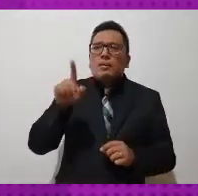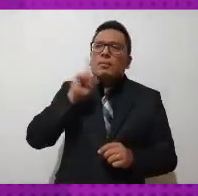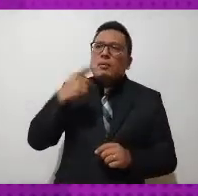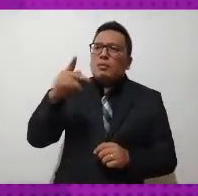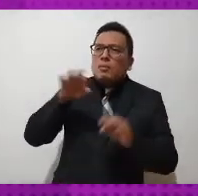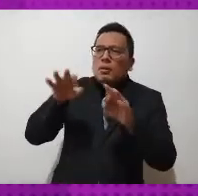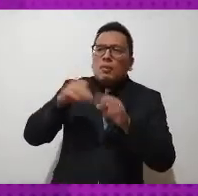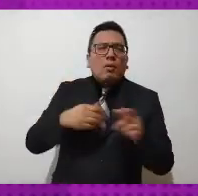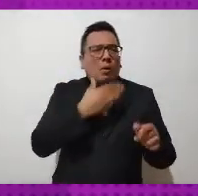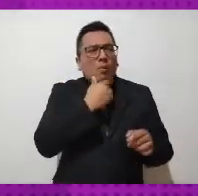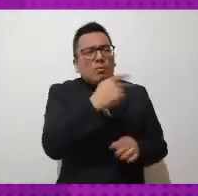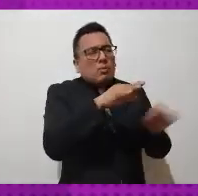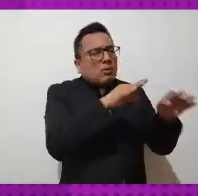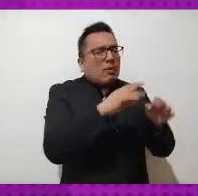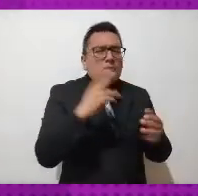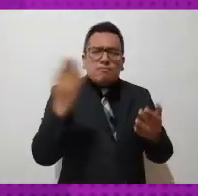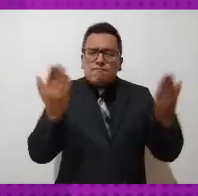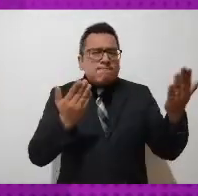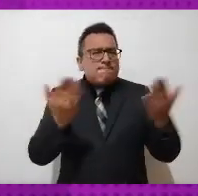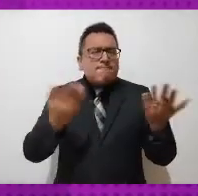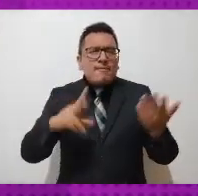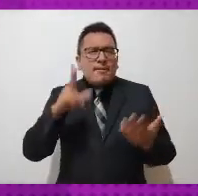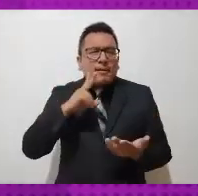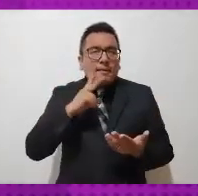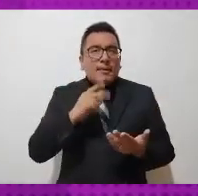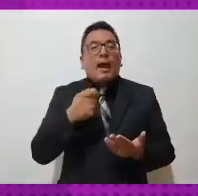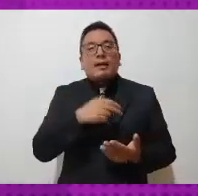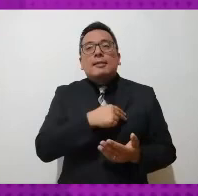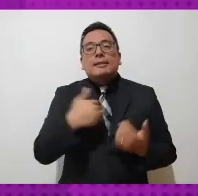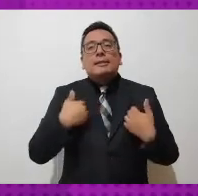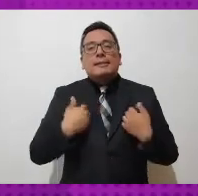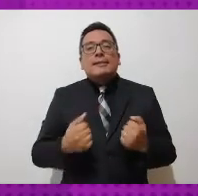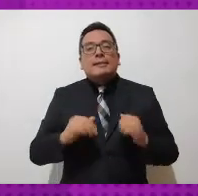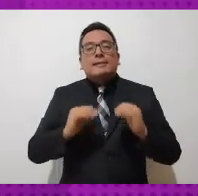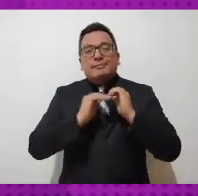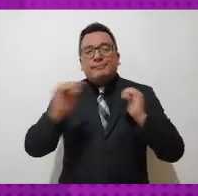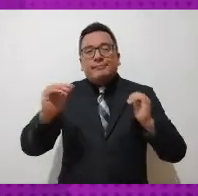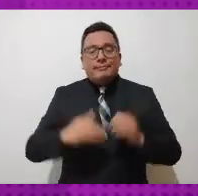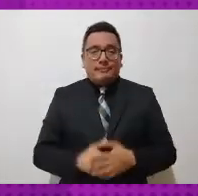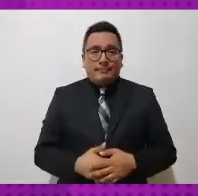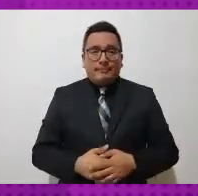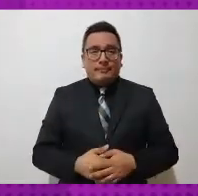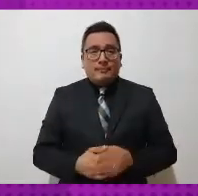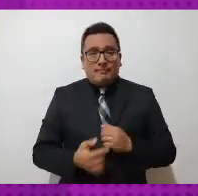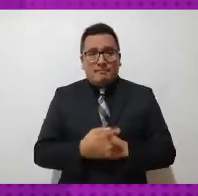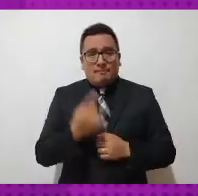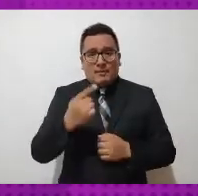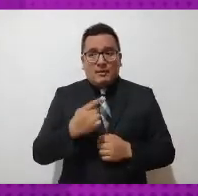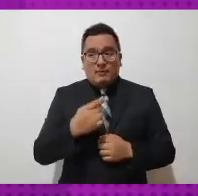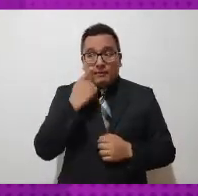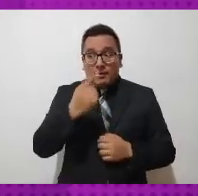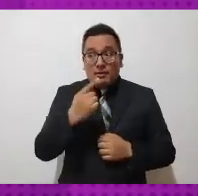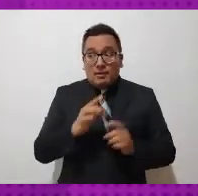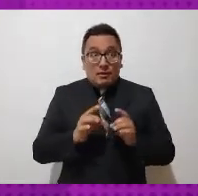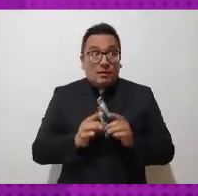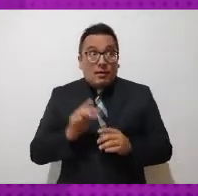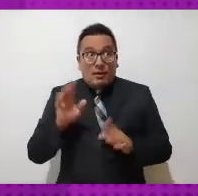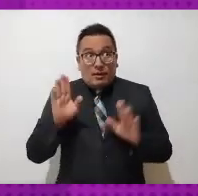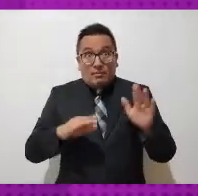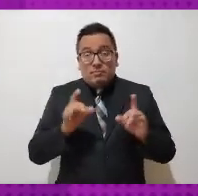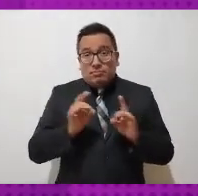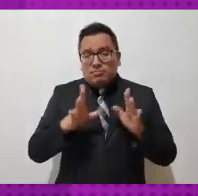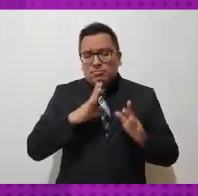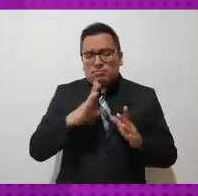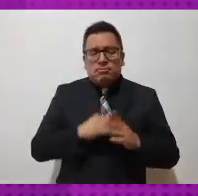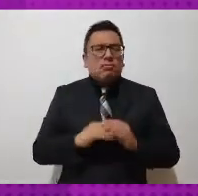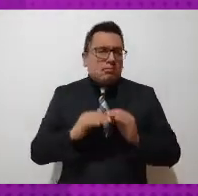a mujeres, para así tener la confianza que estamos caminando en igualdad real en espacios públicos. Porque todavía sucede, que se tiene